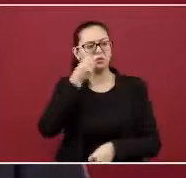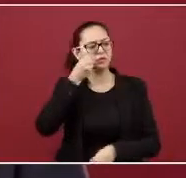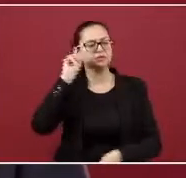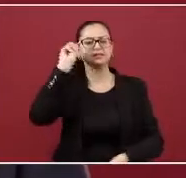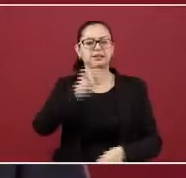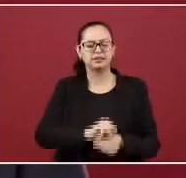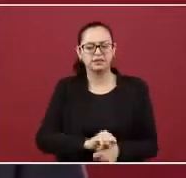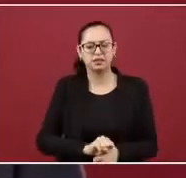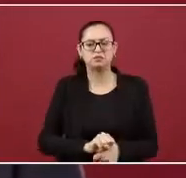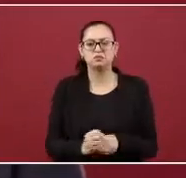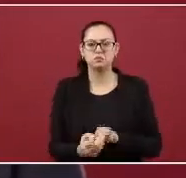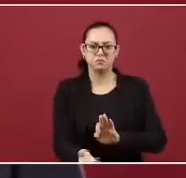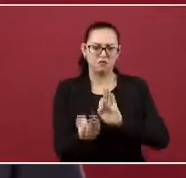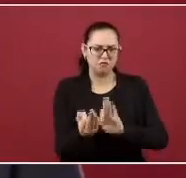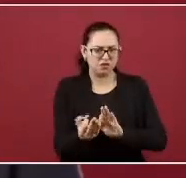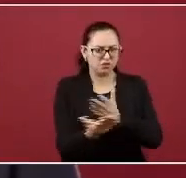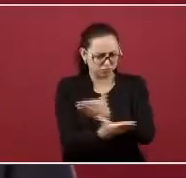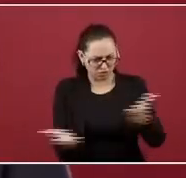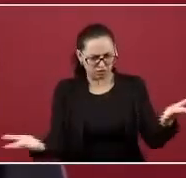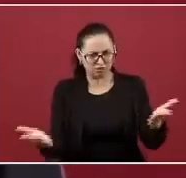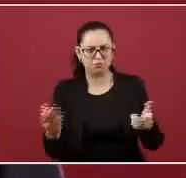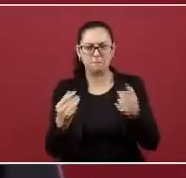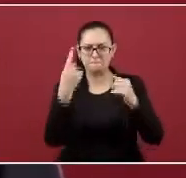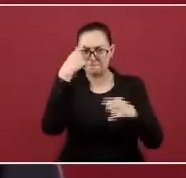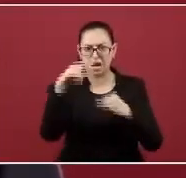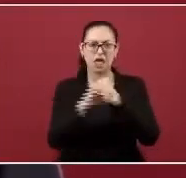con ustedes a informarles.